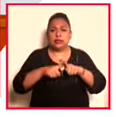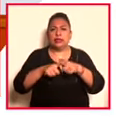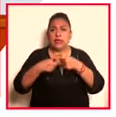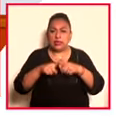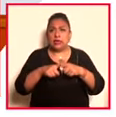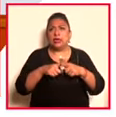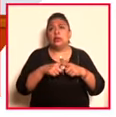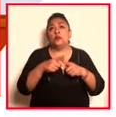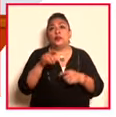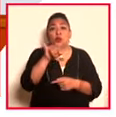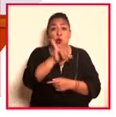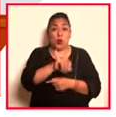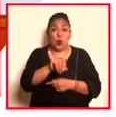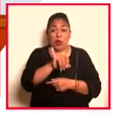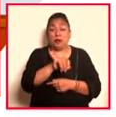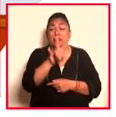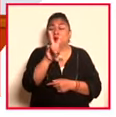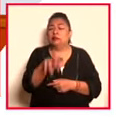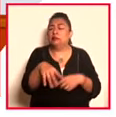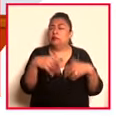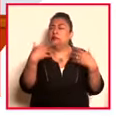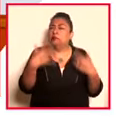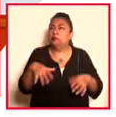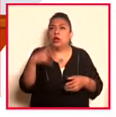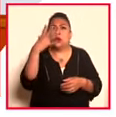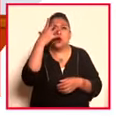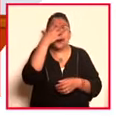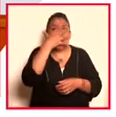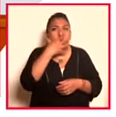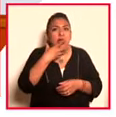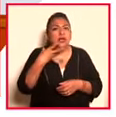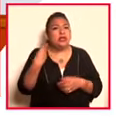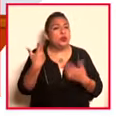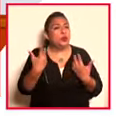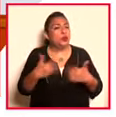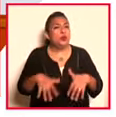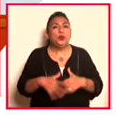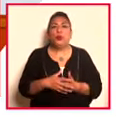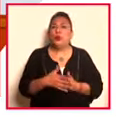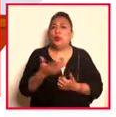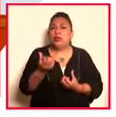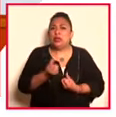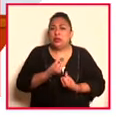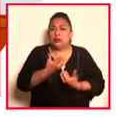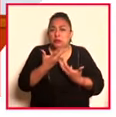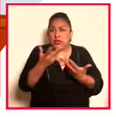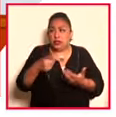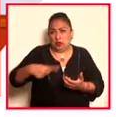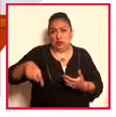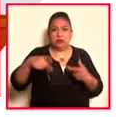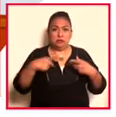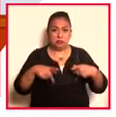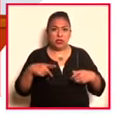jueves fue muy hermoso, con expresiones del pueblo